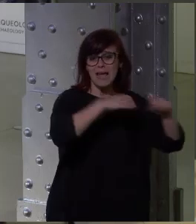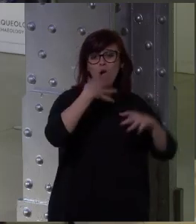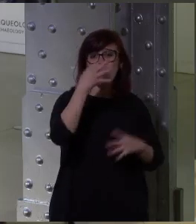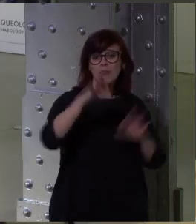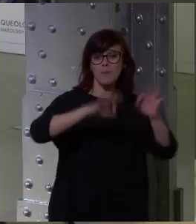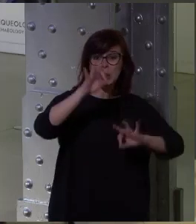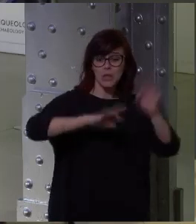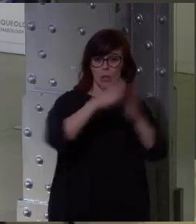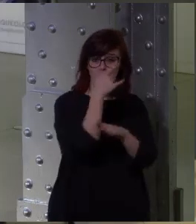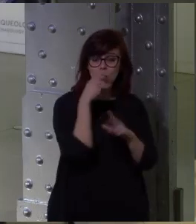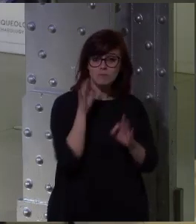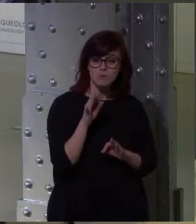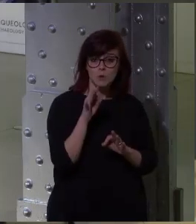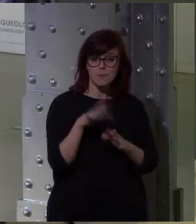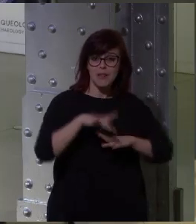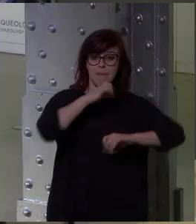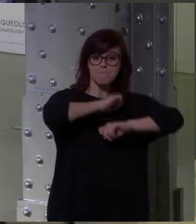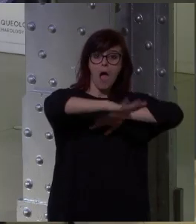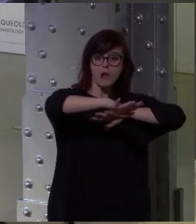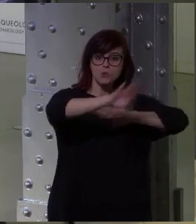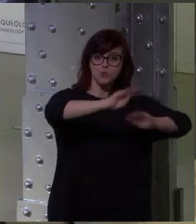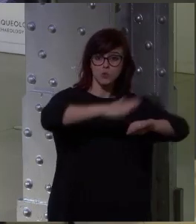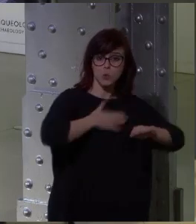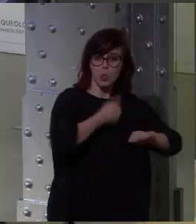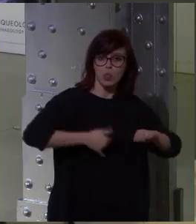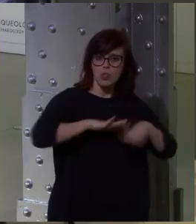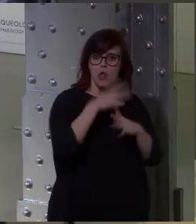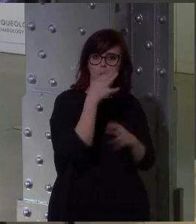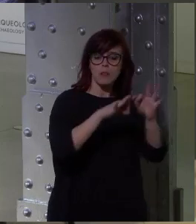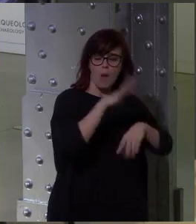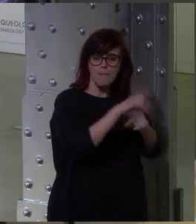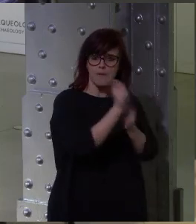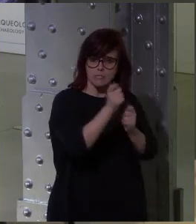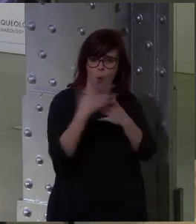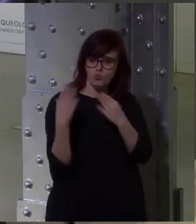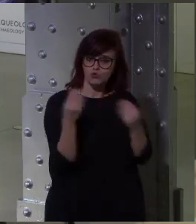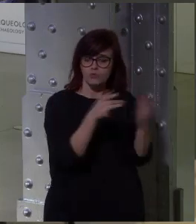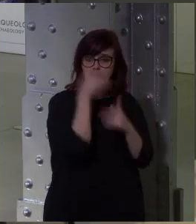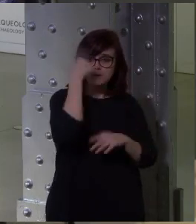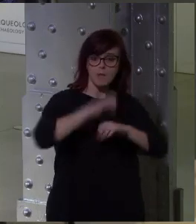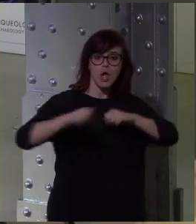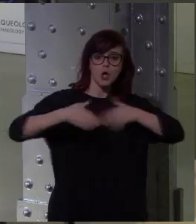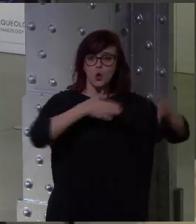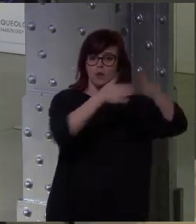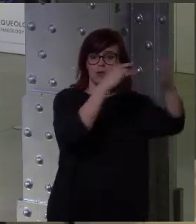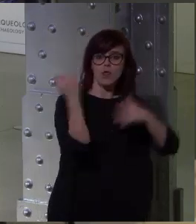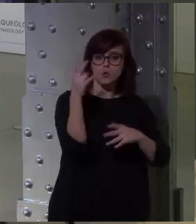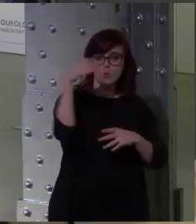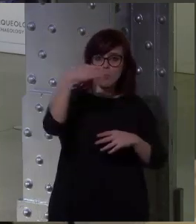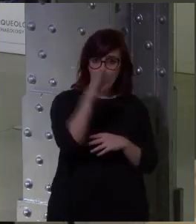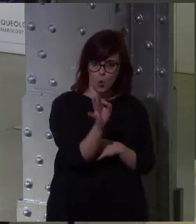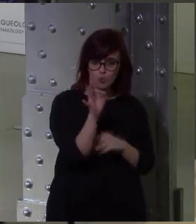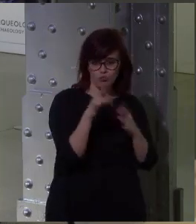el 40% de su superficie marina y es un país muy pescador que tiene la corriente de Humboldt, o sea,